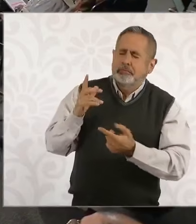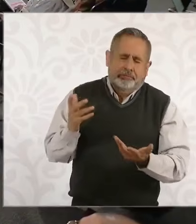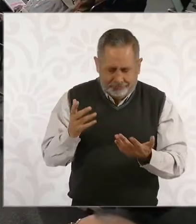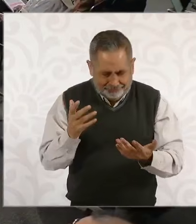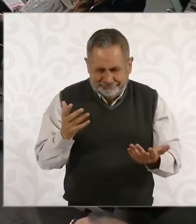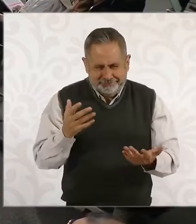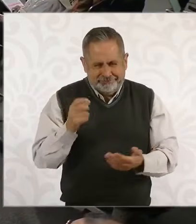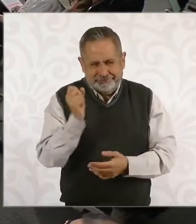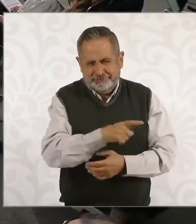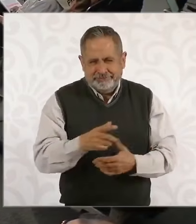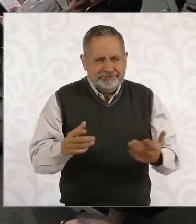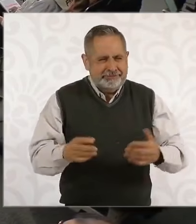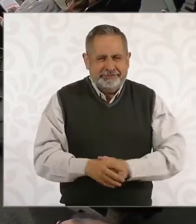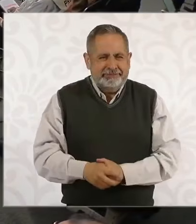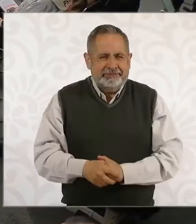Échale para abajo.